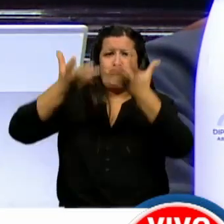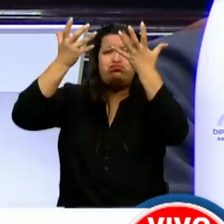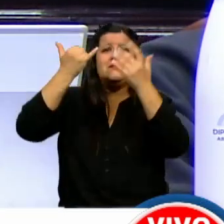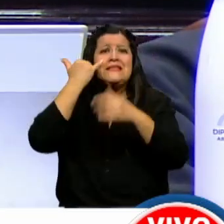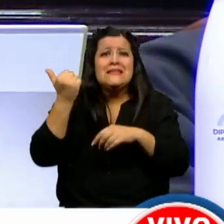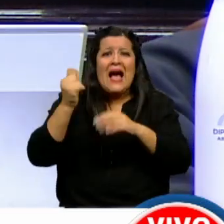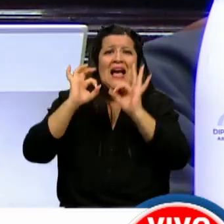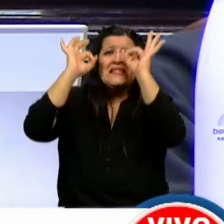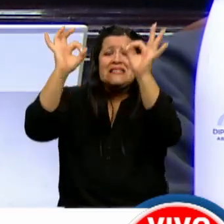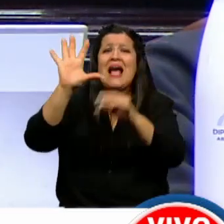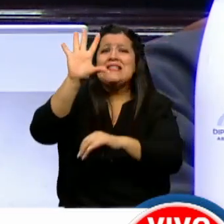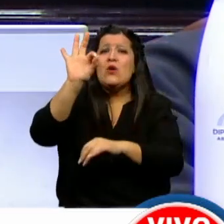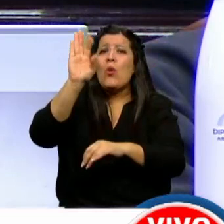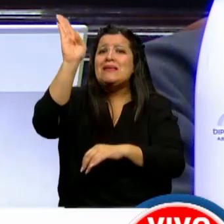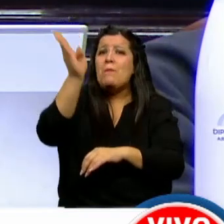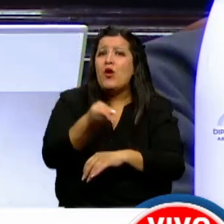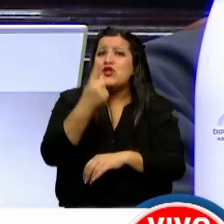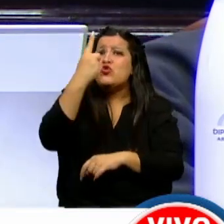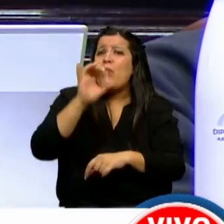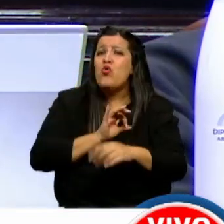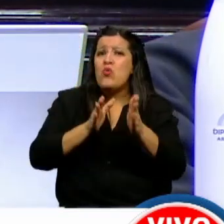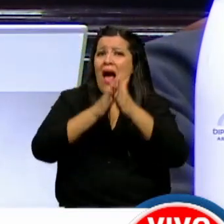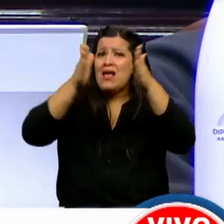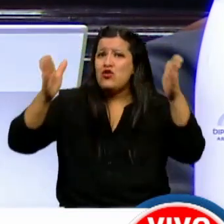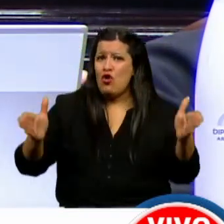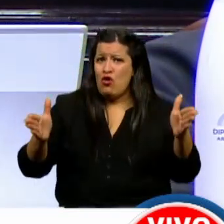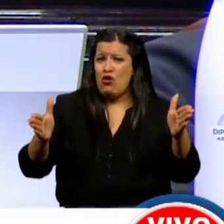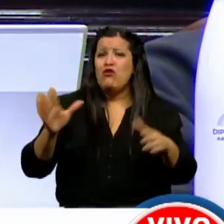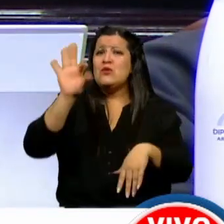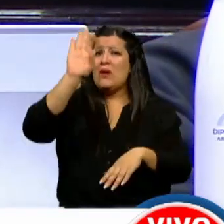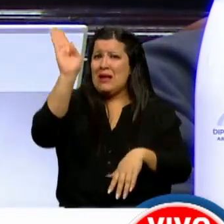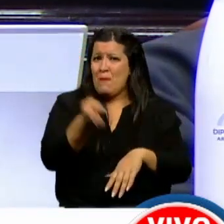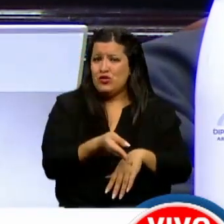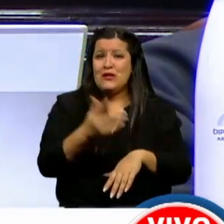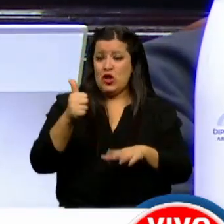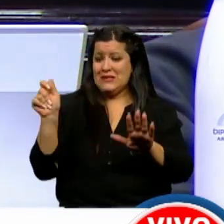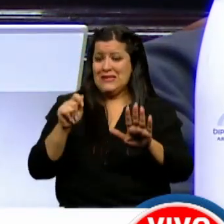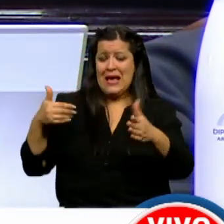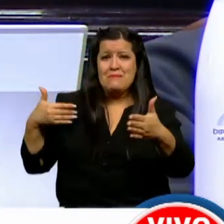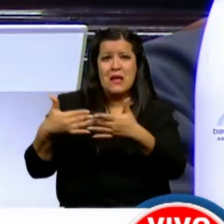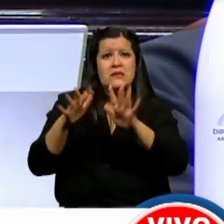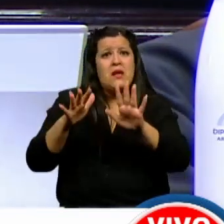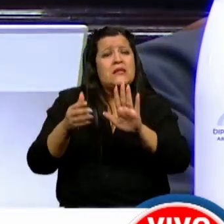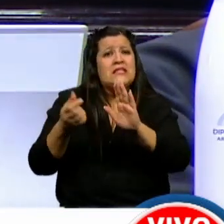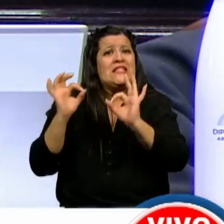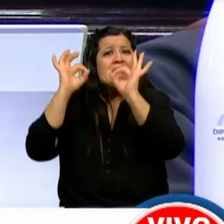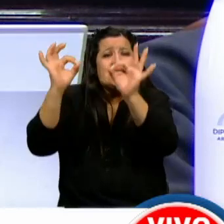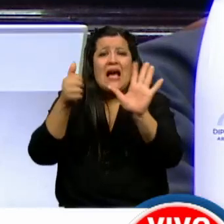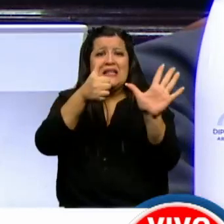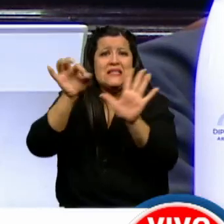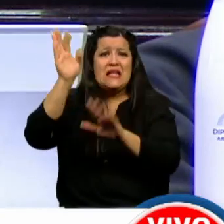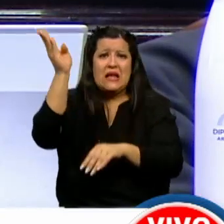en el 50% interanual, en el último dato de inflación, y que en los últimos 6 meses viene navegando alrededor del 60%